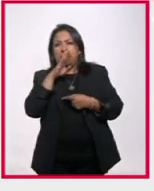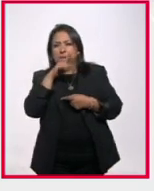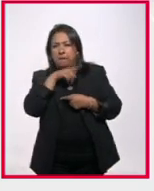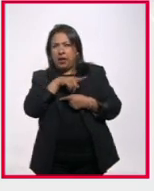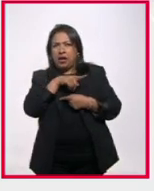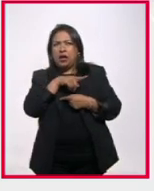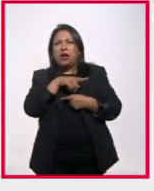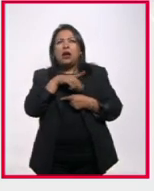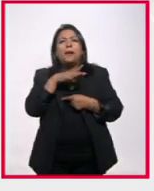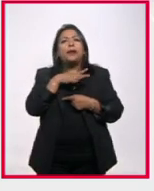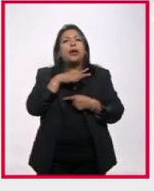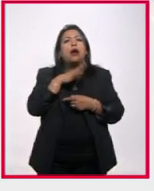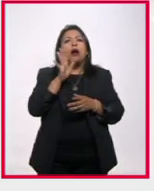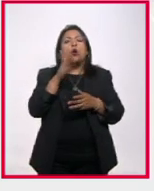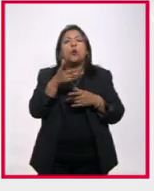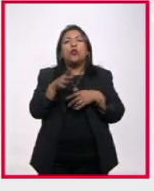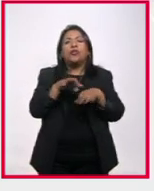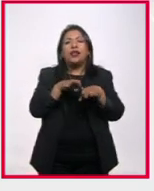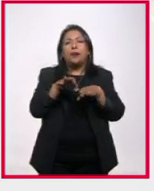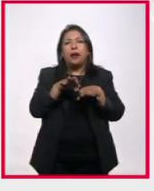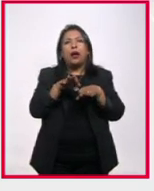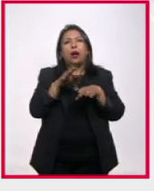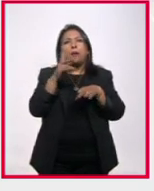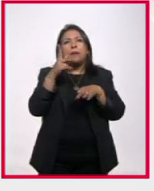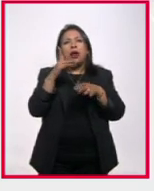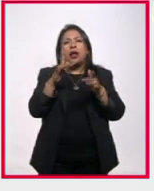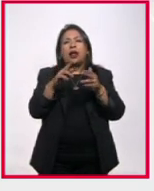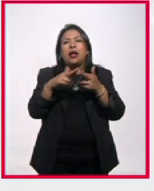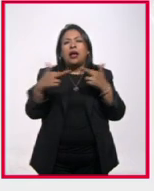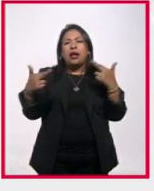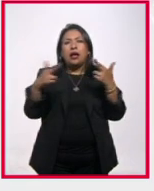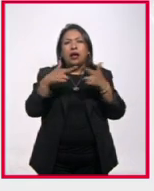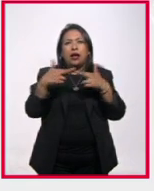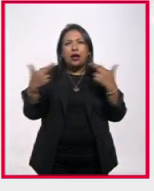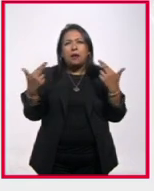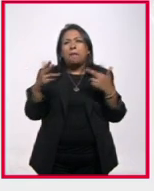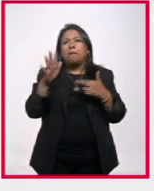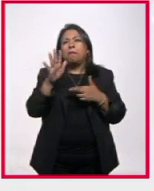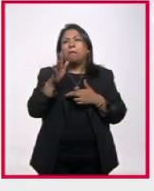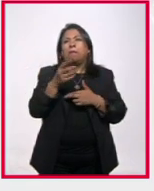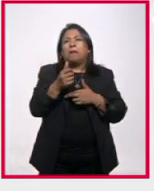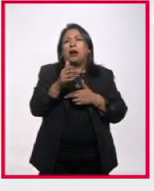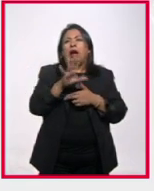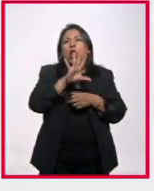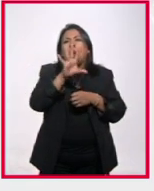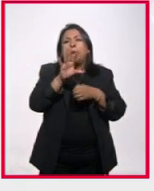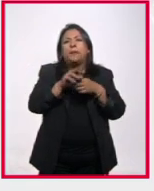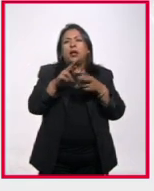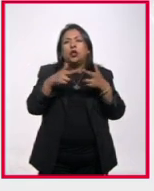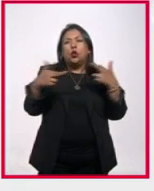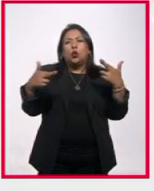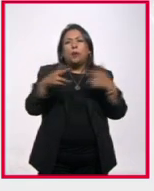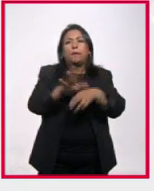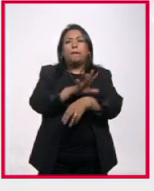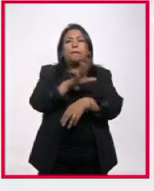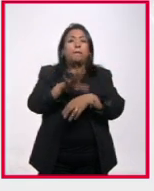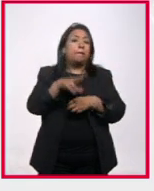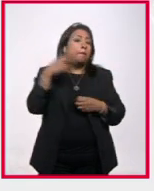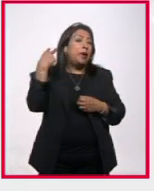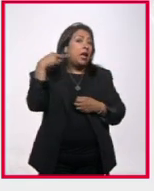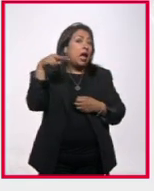de estos que trabajaban poniendo las líneas. Prácticamente se aventó toda la, la línea eléctrica de Veracruz.